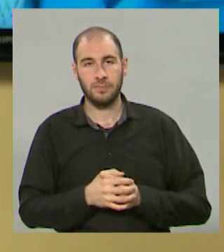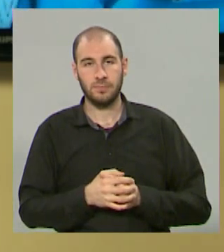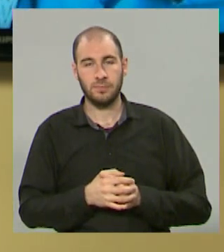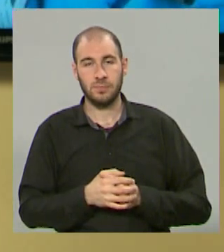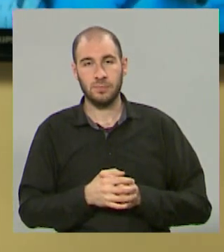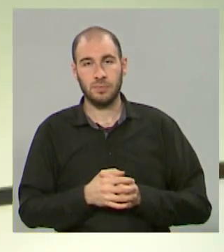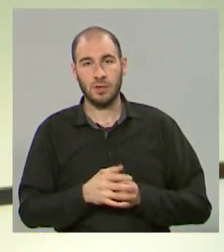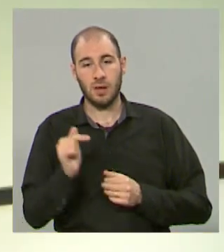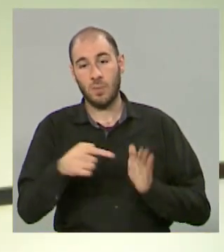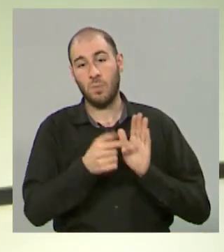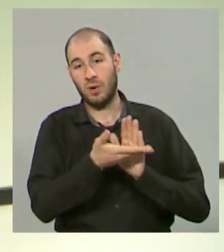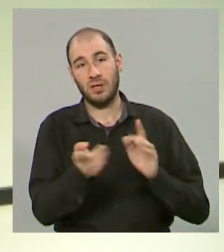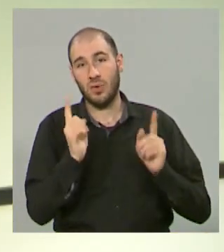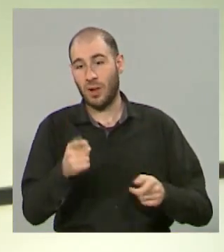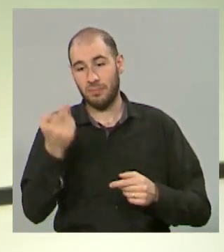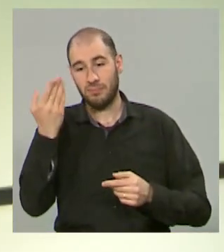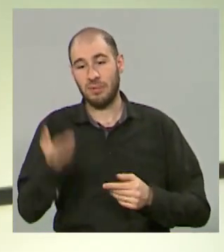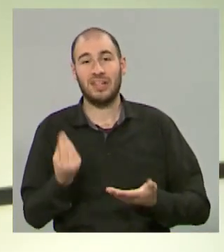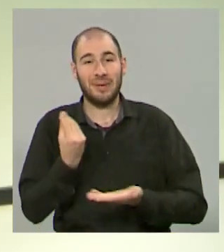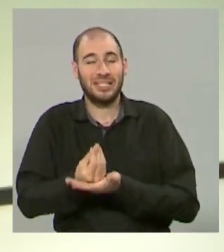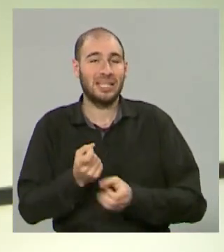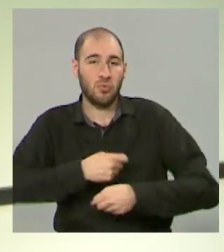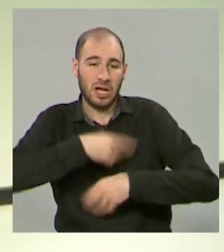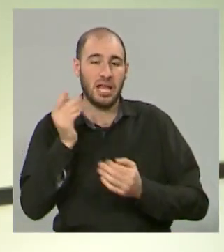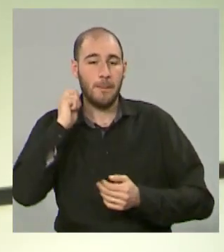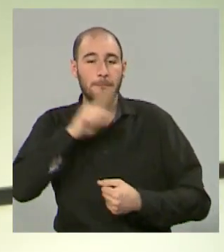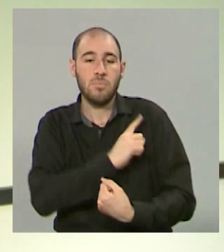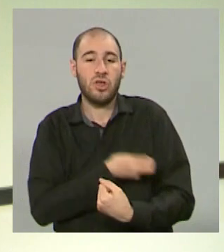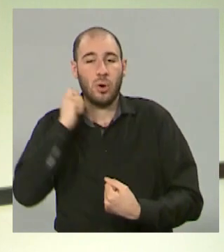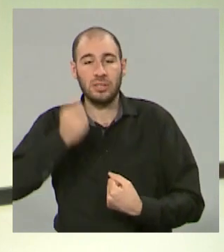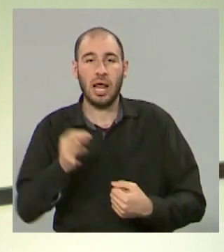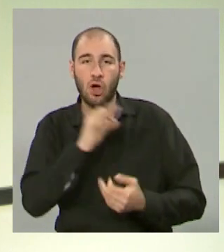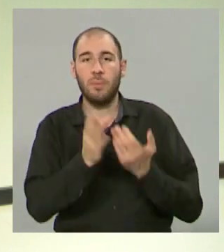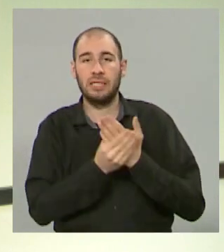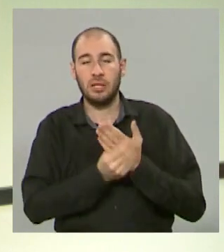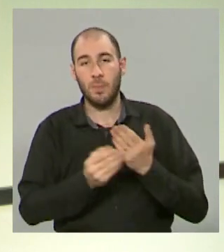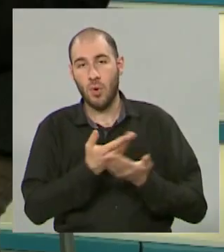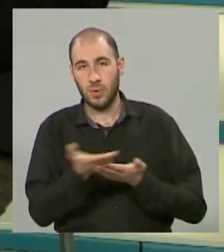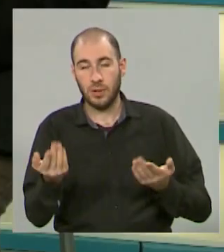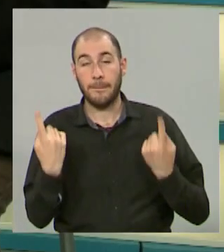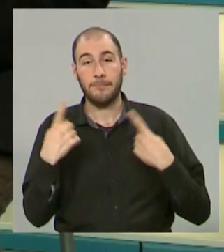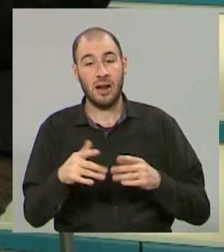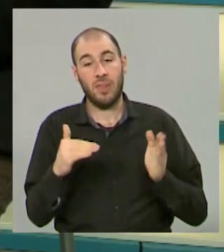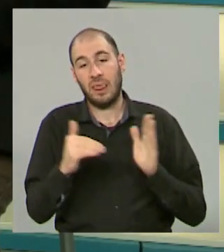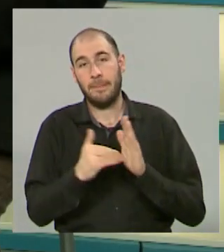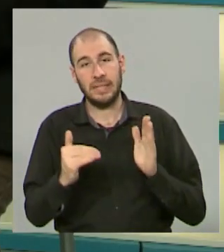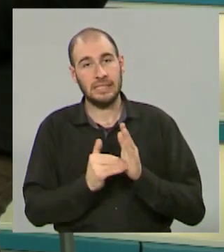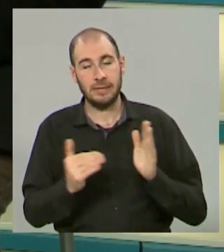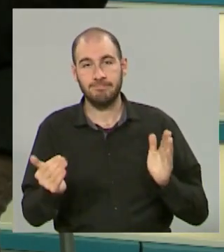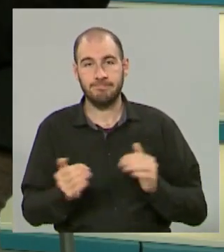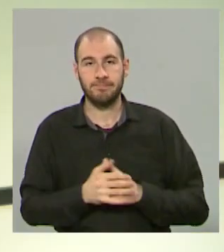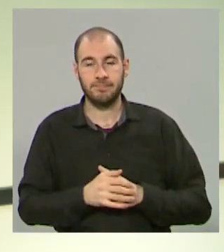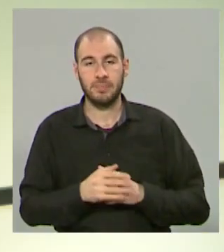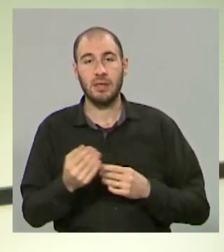sí, bueno, está expuesta como está expuesto cualquier representante del Poder Judicial o del Ministerio Público, pero dependerá de lo